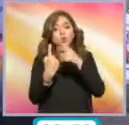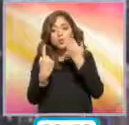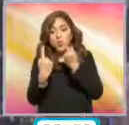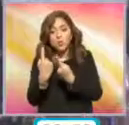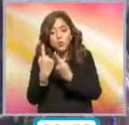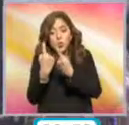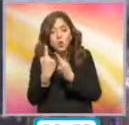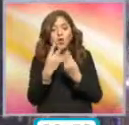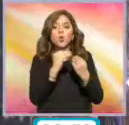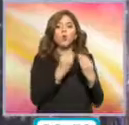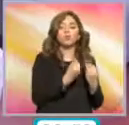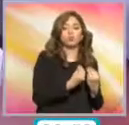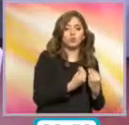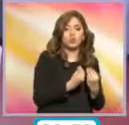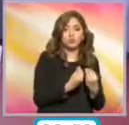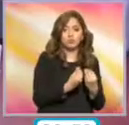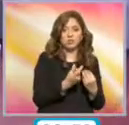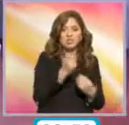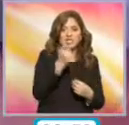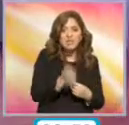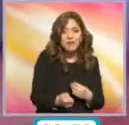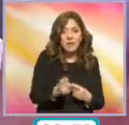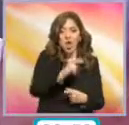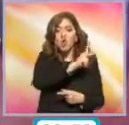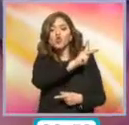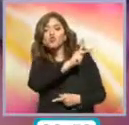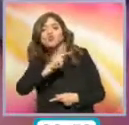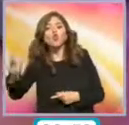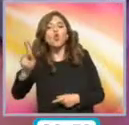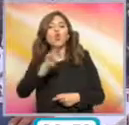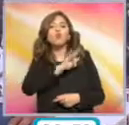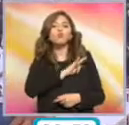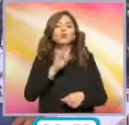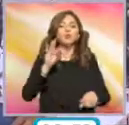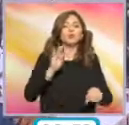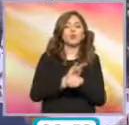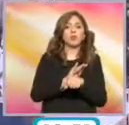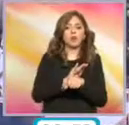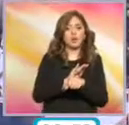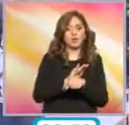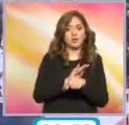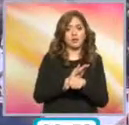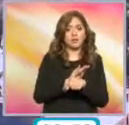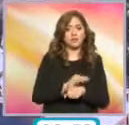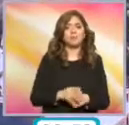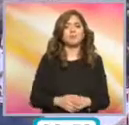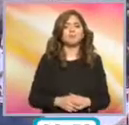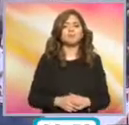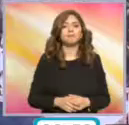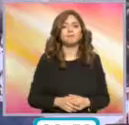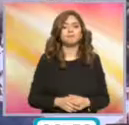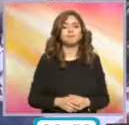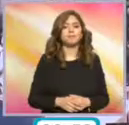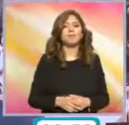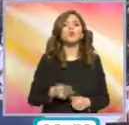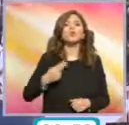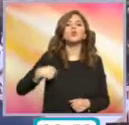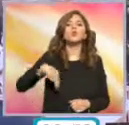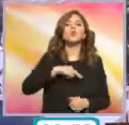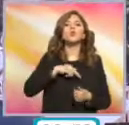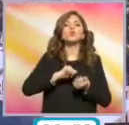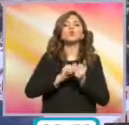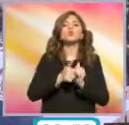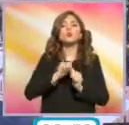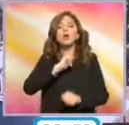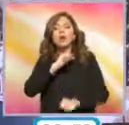muchas. O sea, ¿Qué todos quiere decir? todas tienen que ver. Exacto, todas tienen que ver. Entonces sucede que un poco de lo que nos dimos cuenta entre el